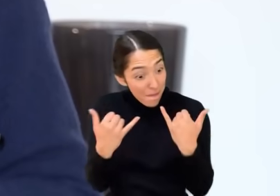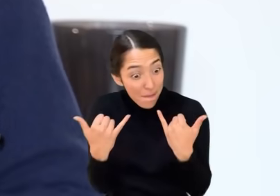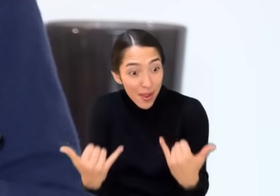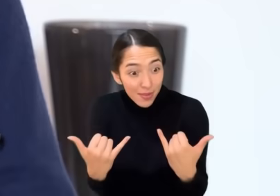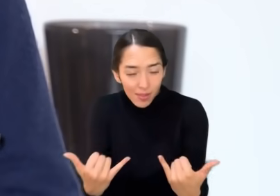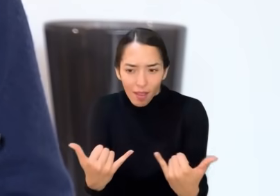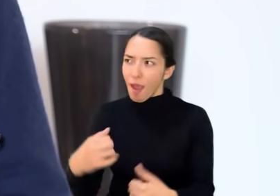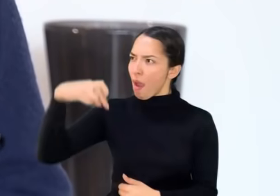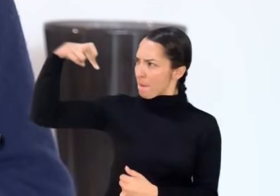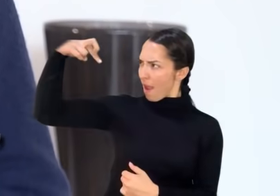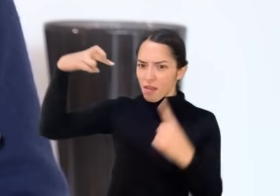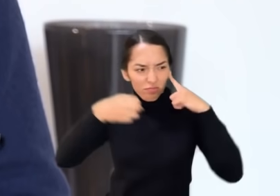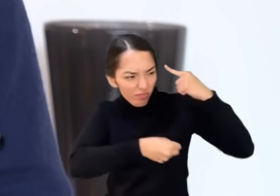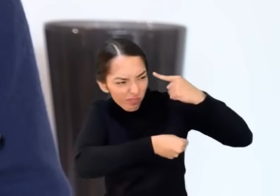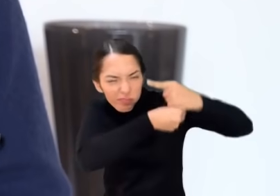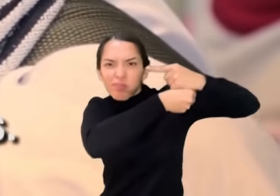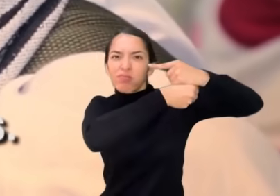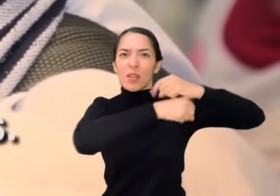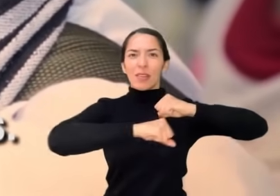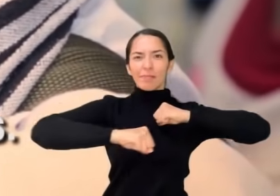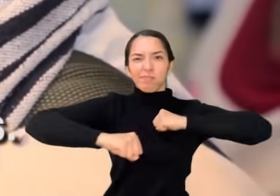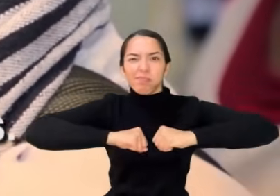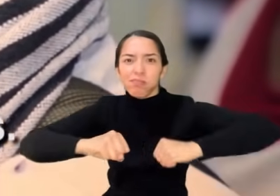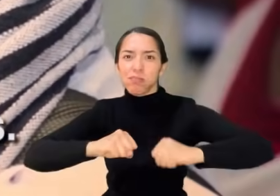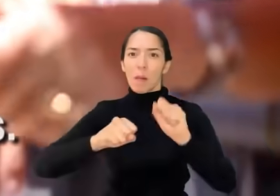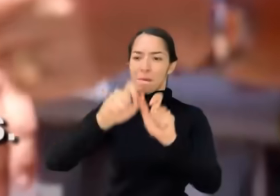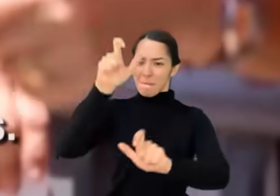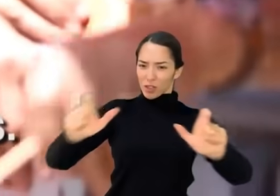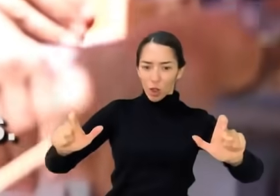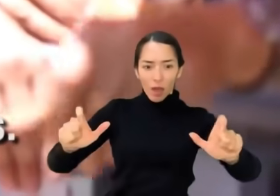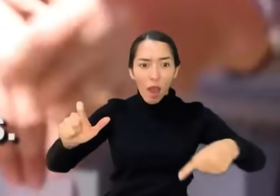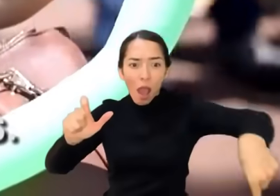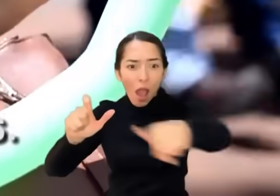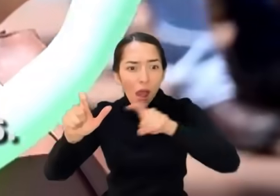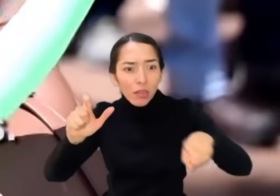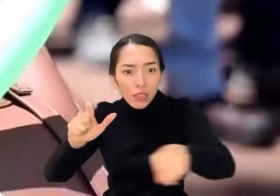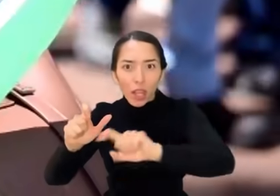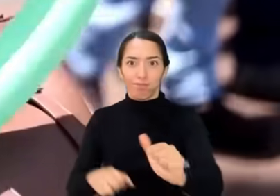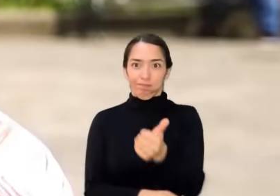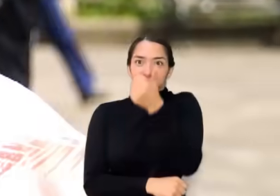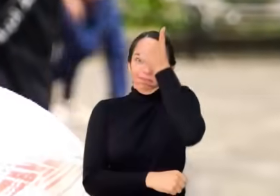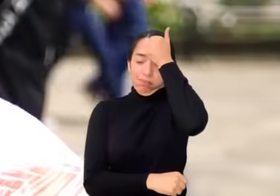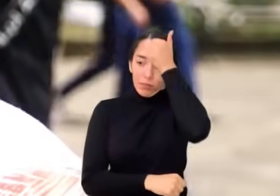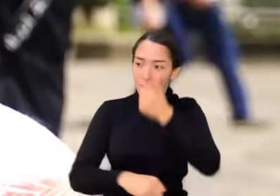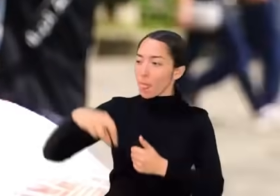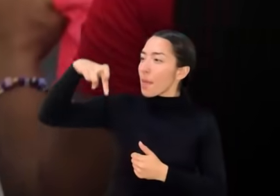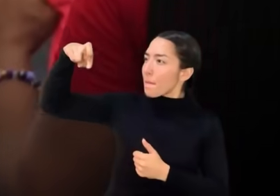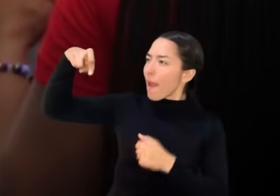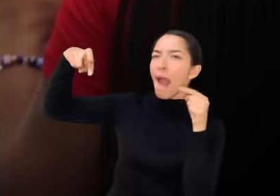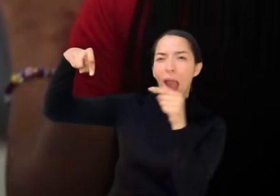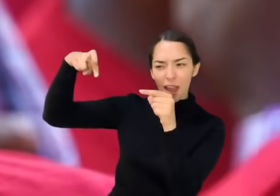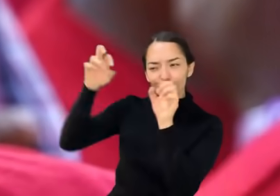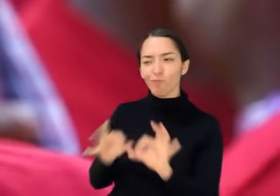El presente se escribe con P de principios, de perseverancia, de pueblo, de prioridades. El presente se pinta